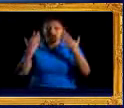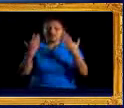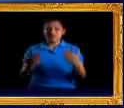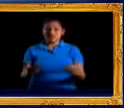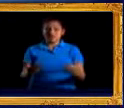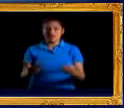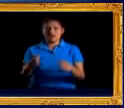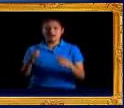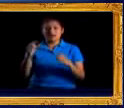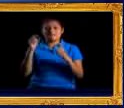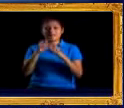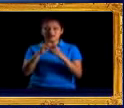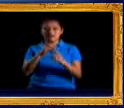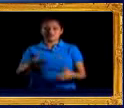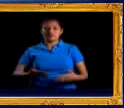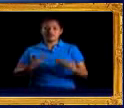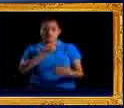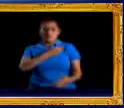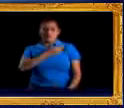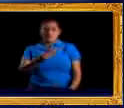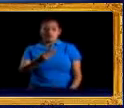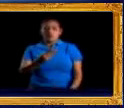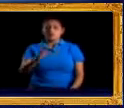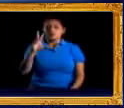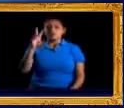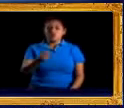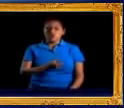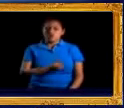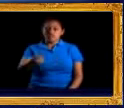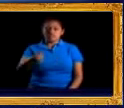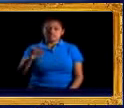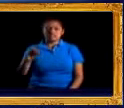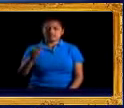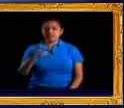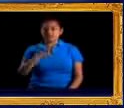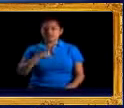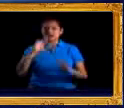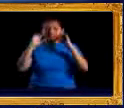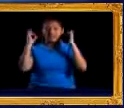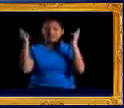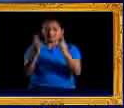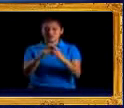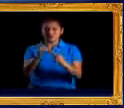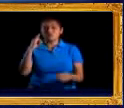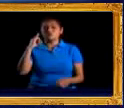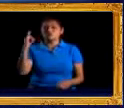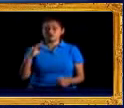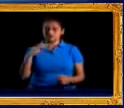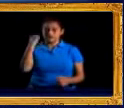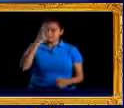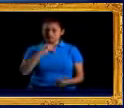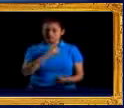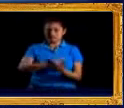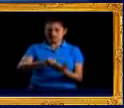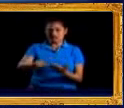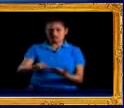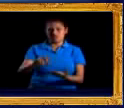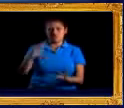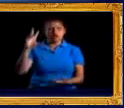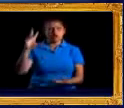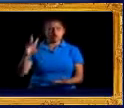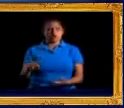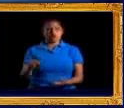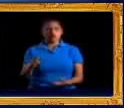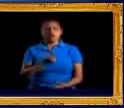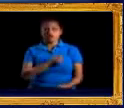el Padre dio la orden: no dañes a quien tiene revelación, no dañes al que tiene la unción del Espíritu Santo. No se olvide